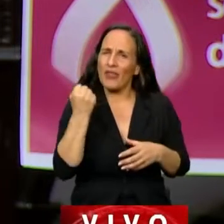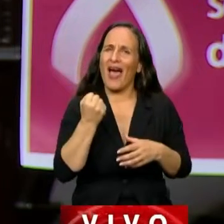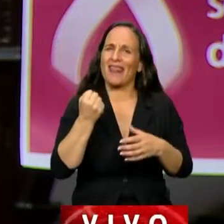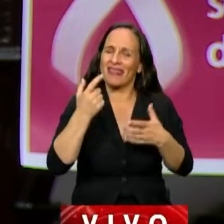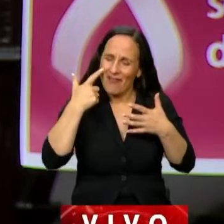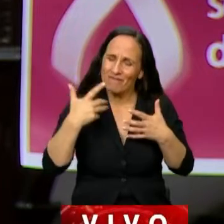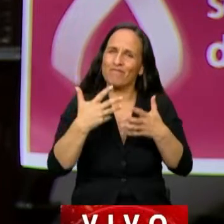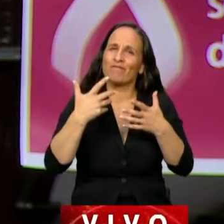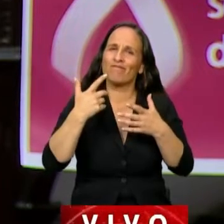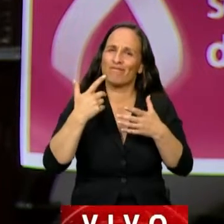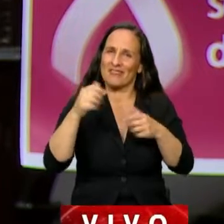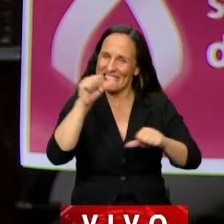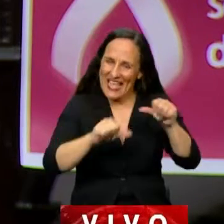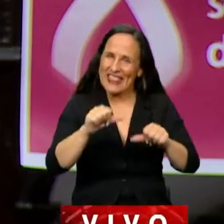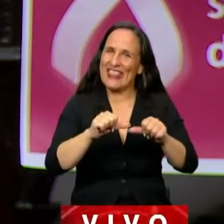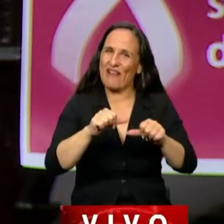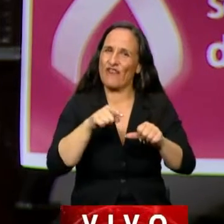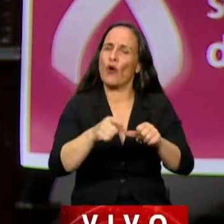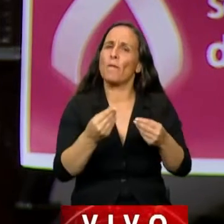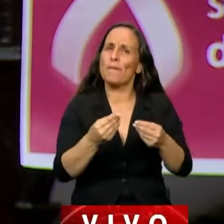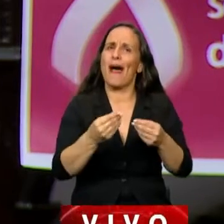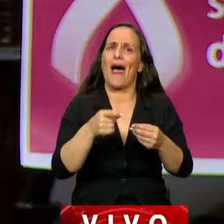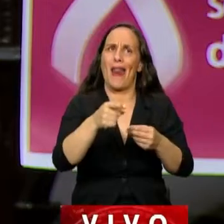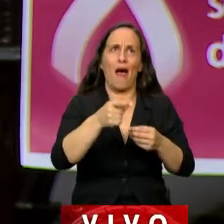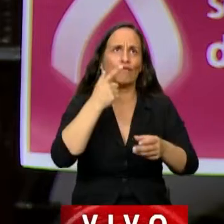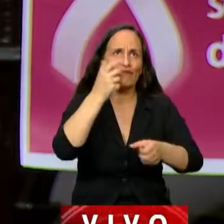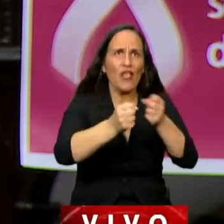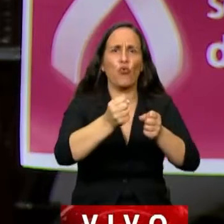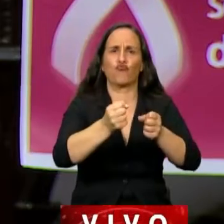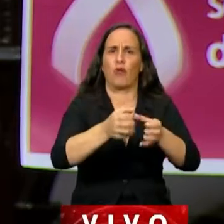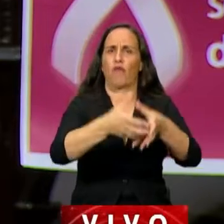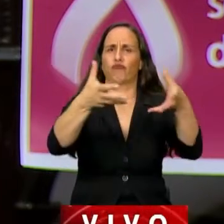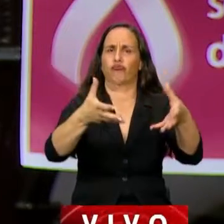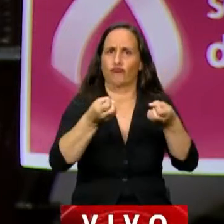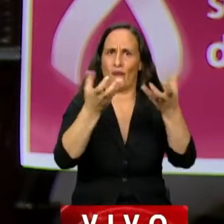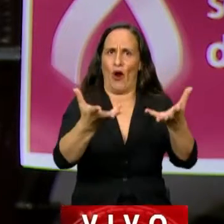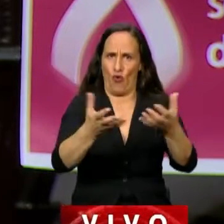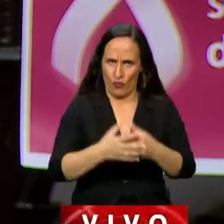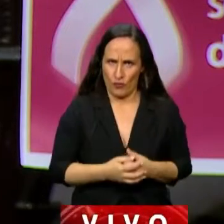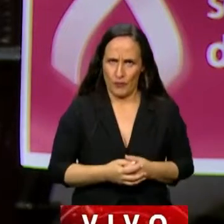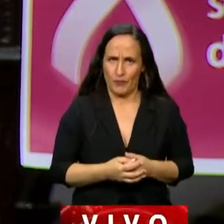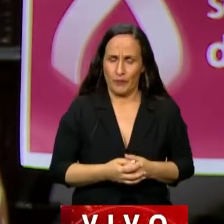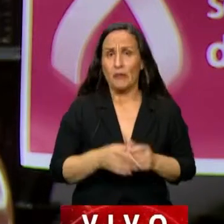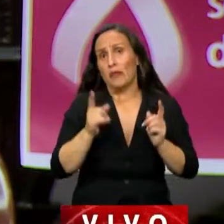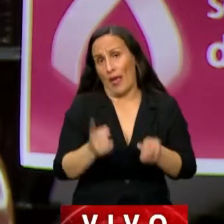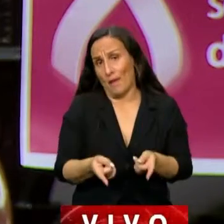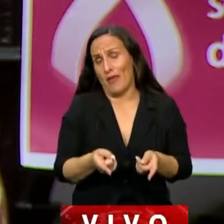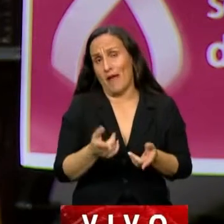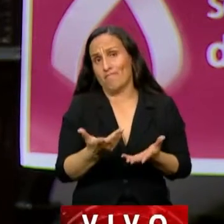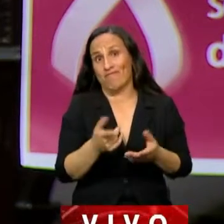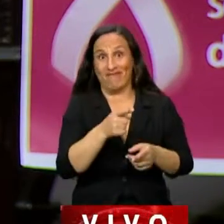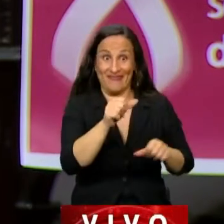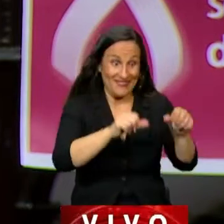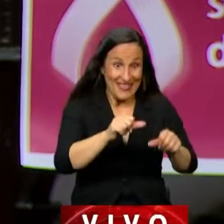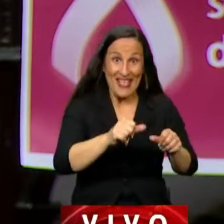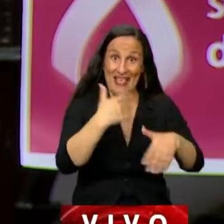como pilar para el crecimiento de la actividad industrial y para el desarrollo en general, si